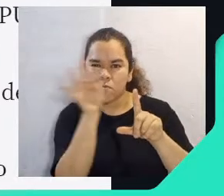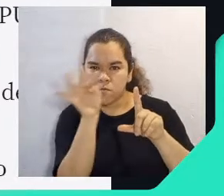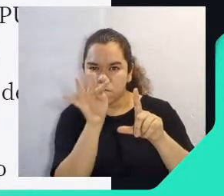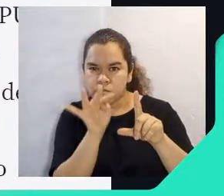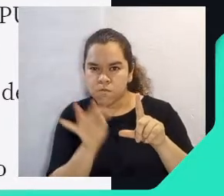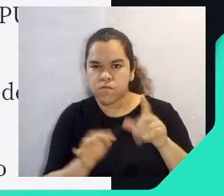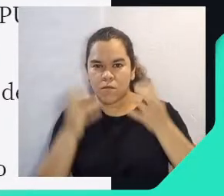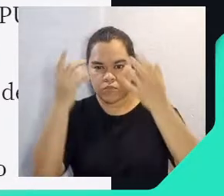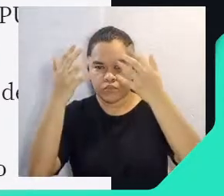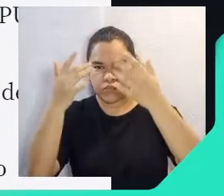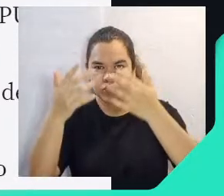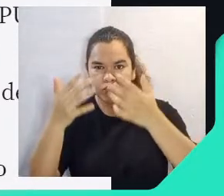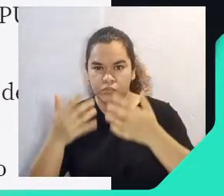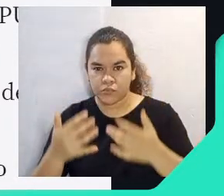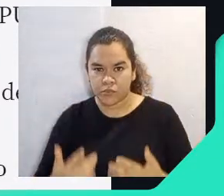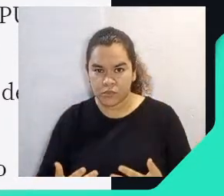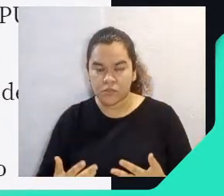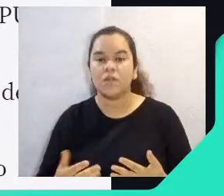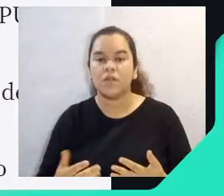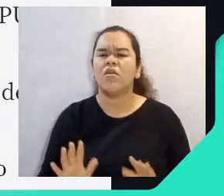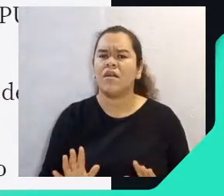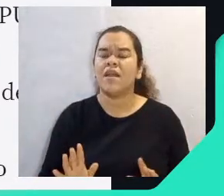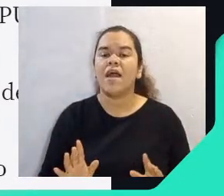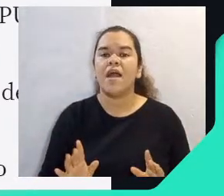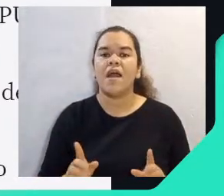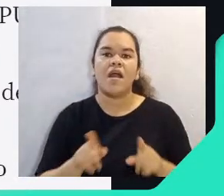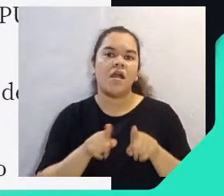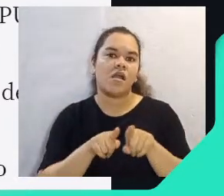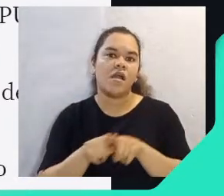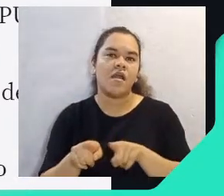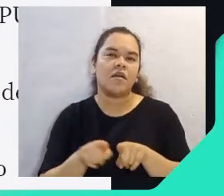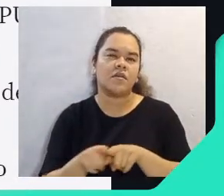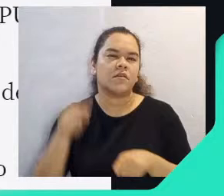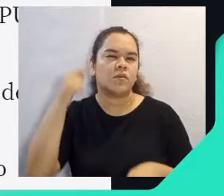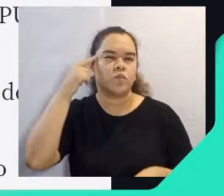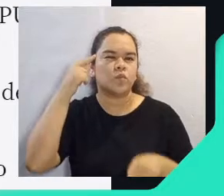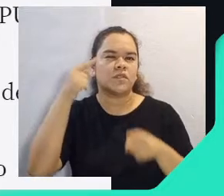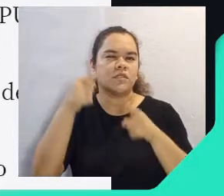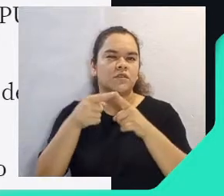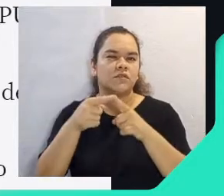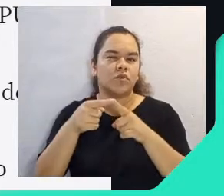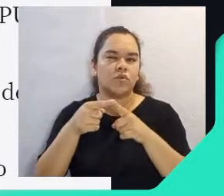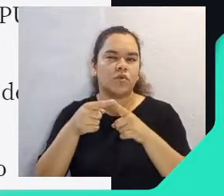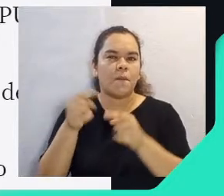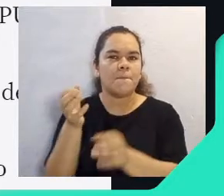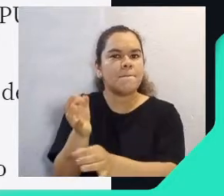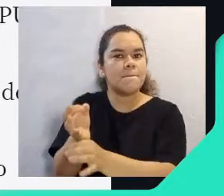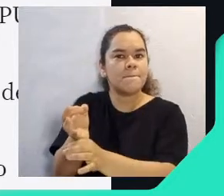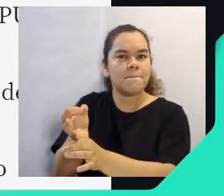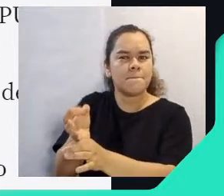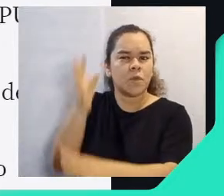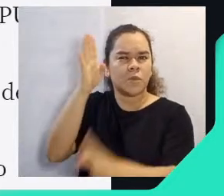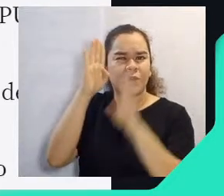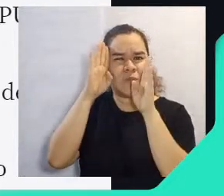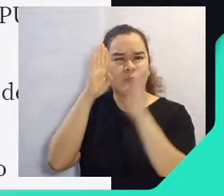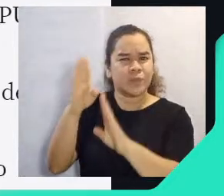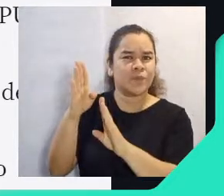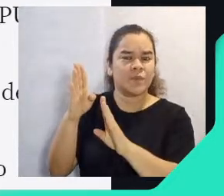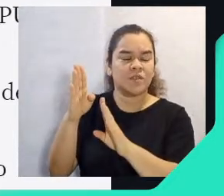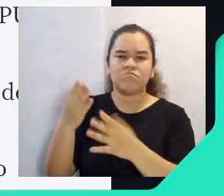Es una carrera con un perfil muy profesionalista. ¿Qué queremos decir con esto?